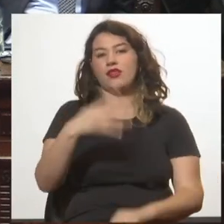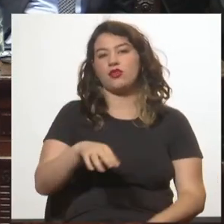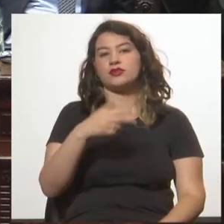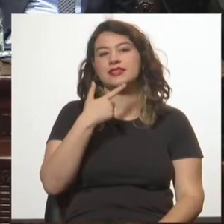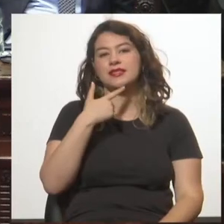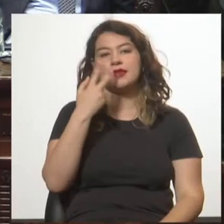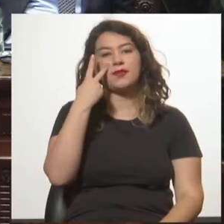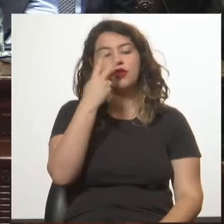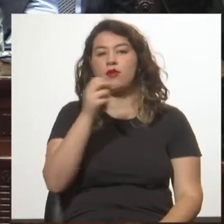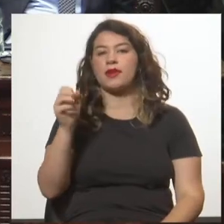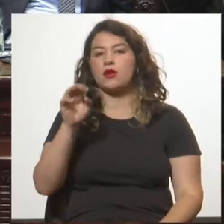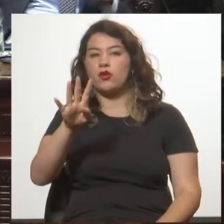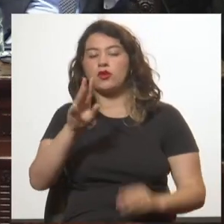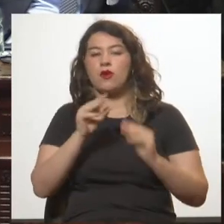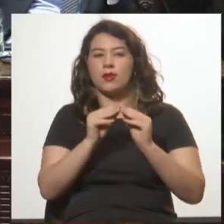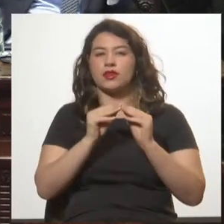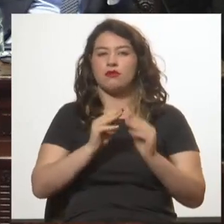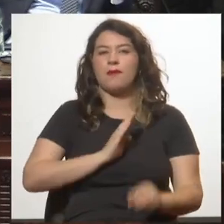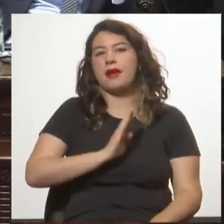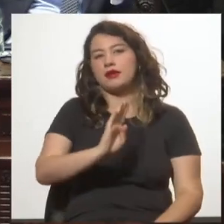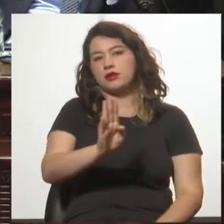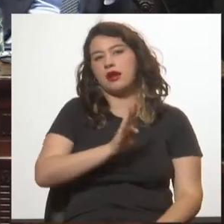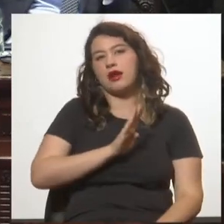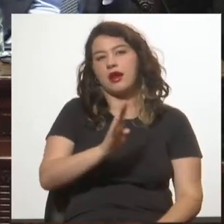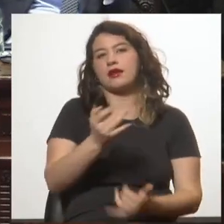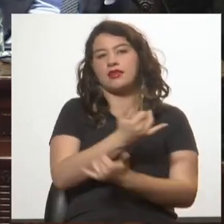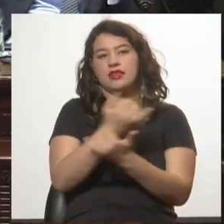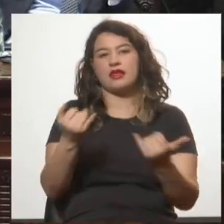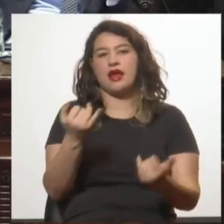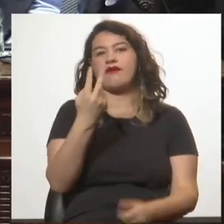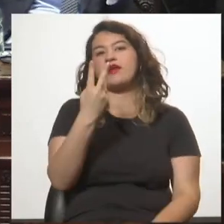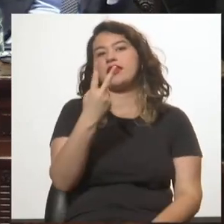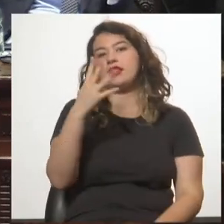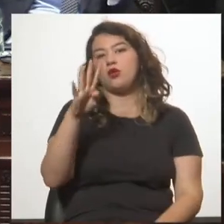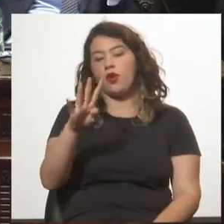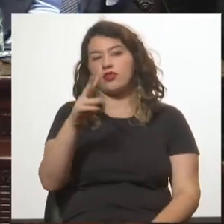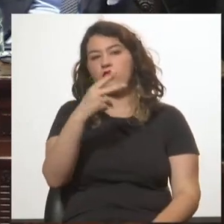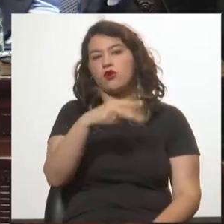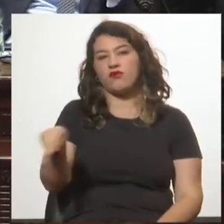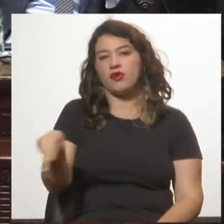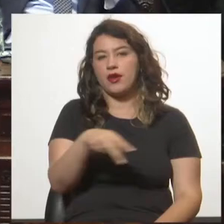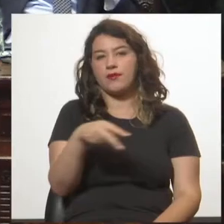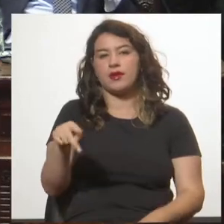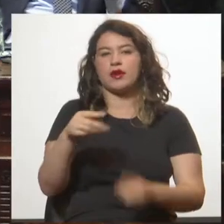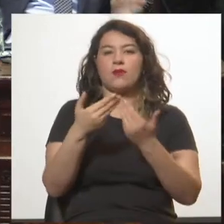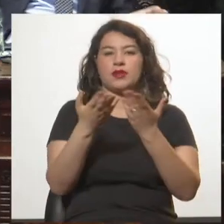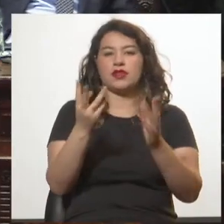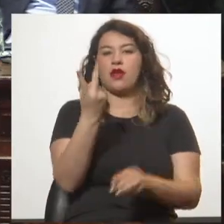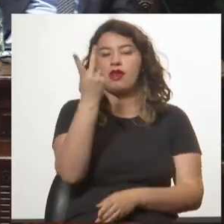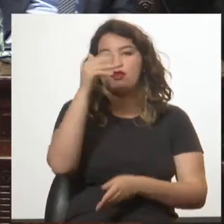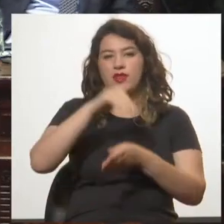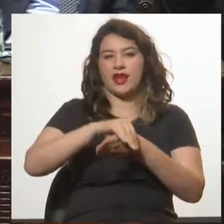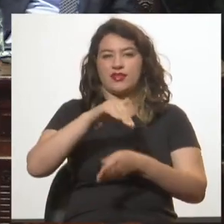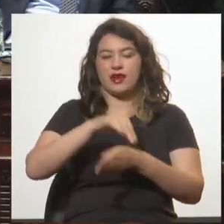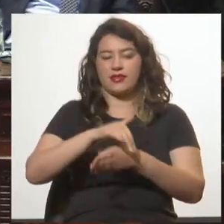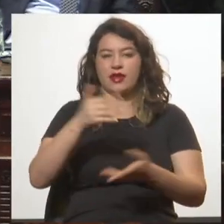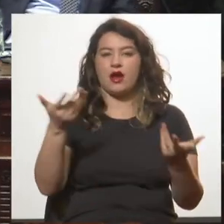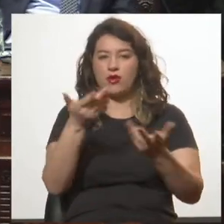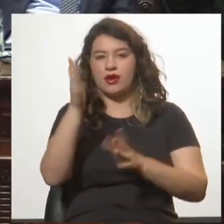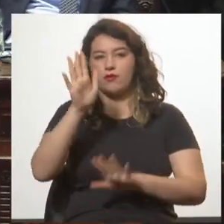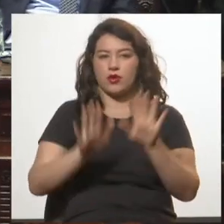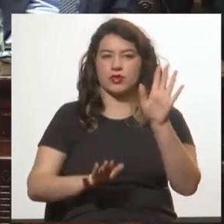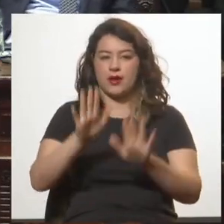septiembre de 2004 por motivos personales para el día 24 de noviembre a partir de las 14 horas corresponde votar